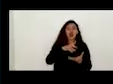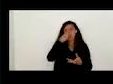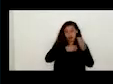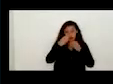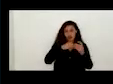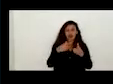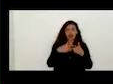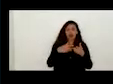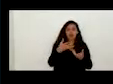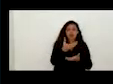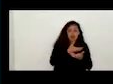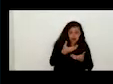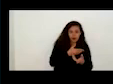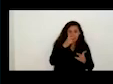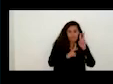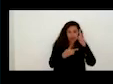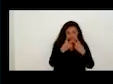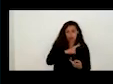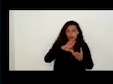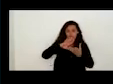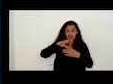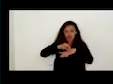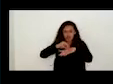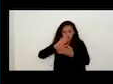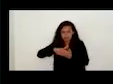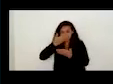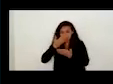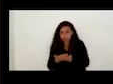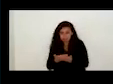verduras, una carne asada o